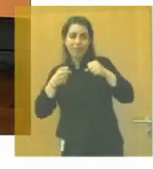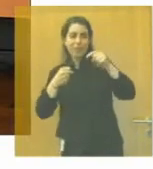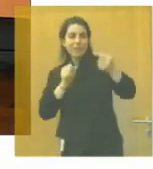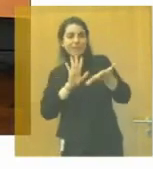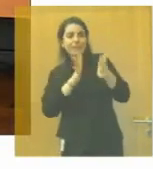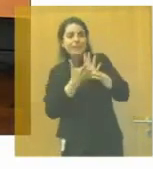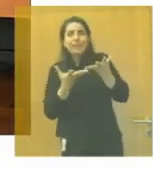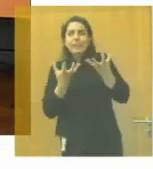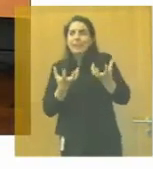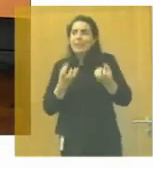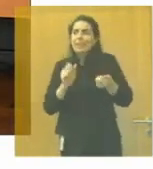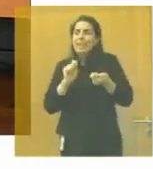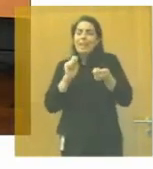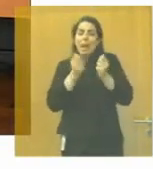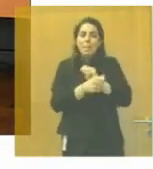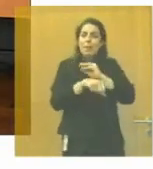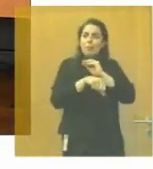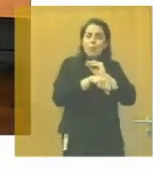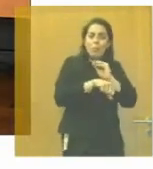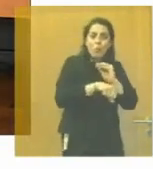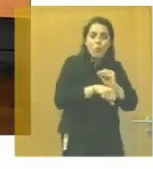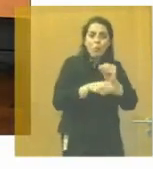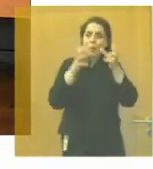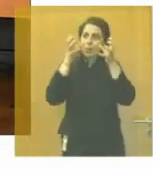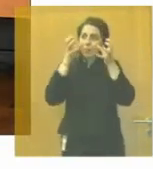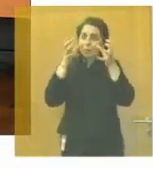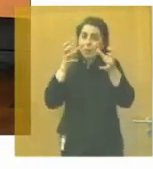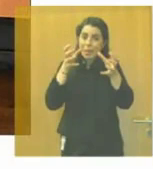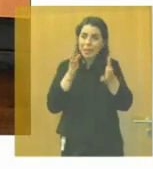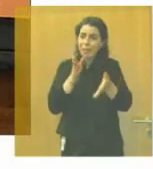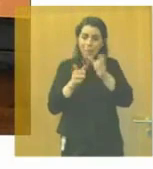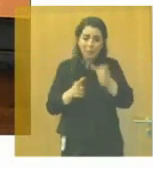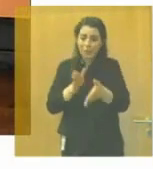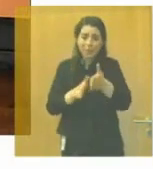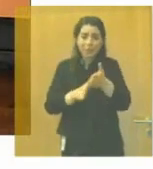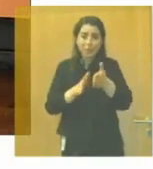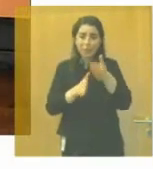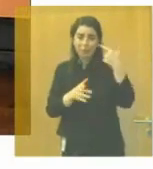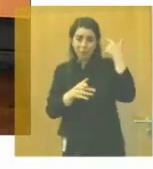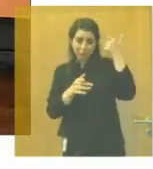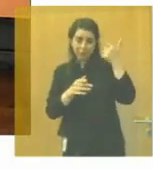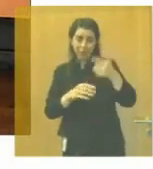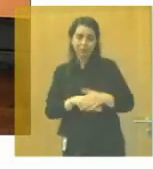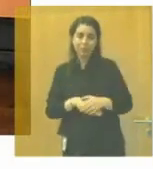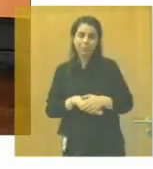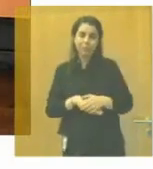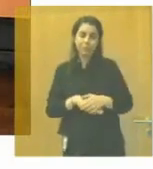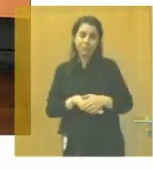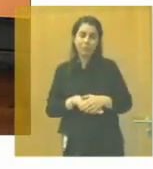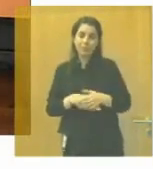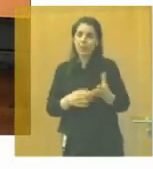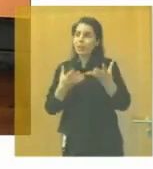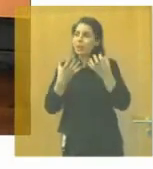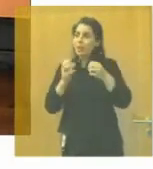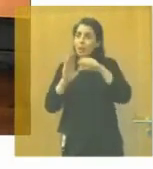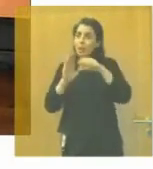cultura acerca de la prevención, la detección de riesgo suicida, promoviendo acciones comunes en todo el sistema, centradas en la seguridad y